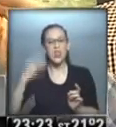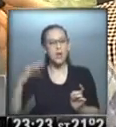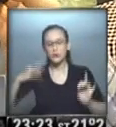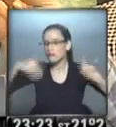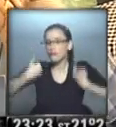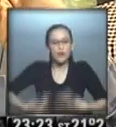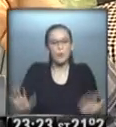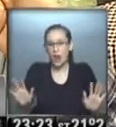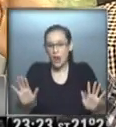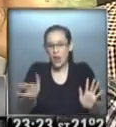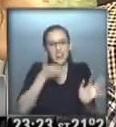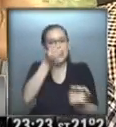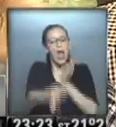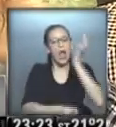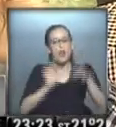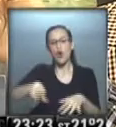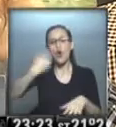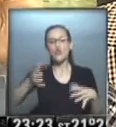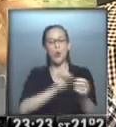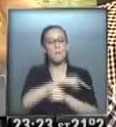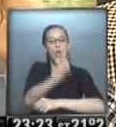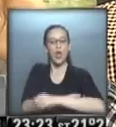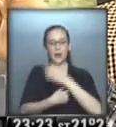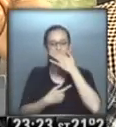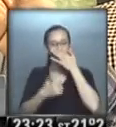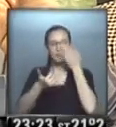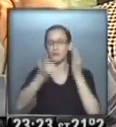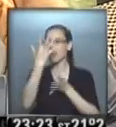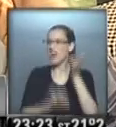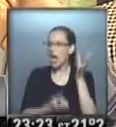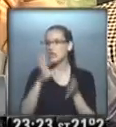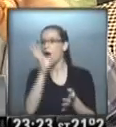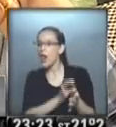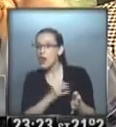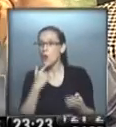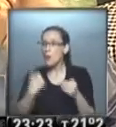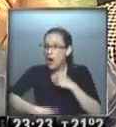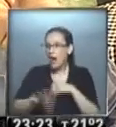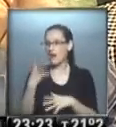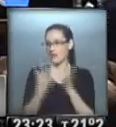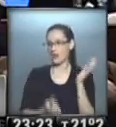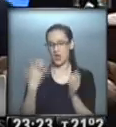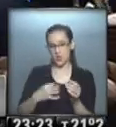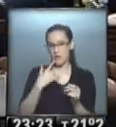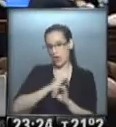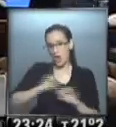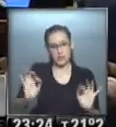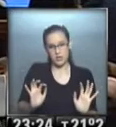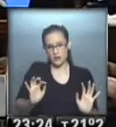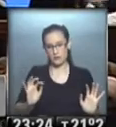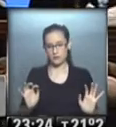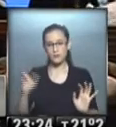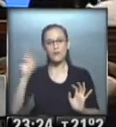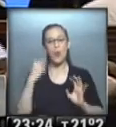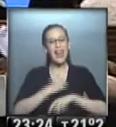normalmente, dialogar con los otros poderes. Si vemos que hay errores, si vemos que se está al borde de cometer un error, tenemos que advertirlo. La doctora Elisa